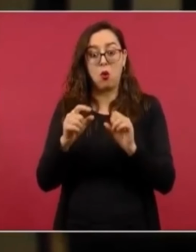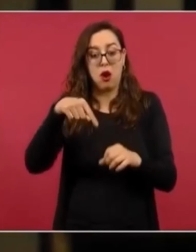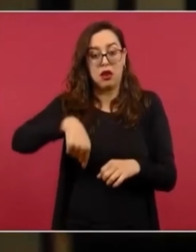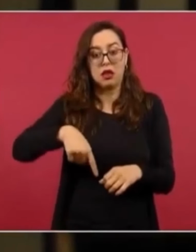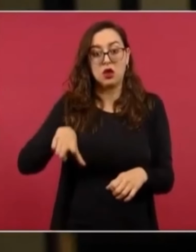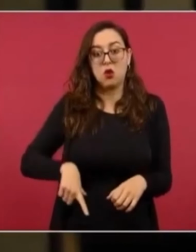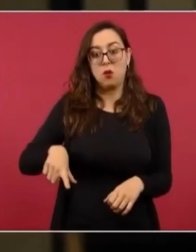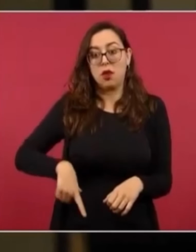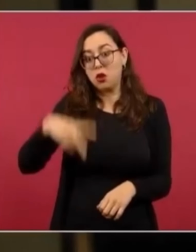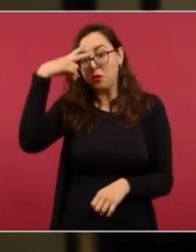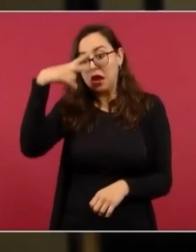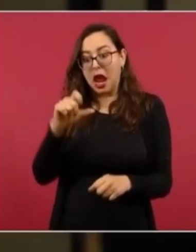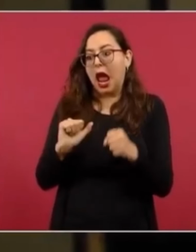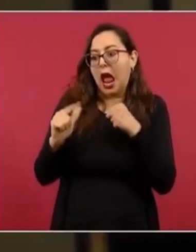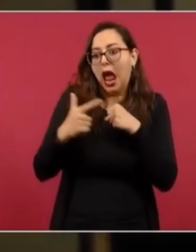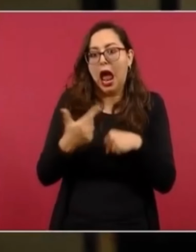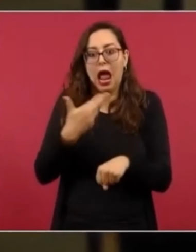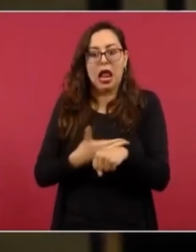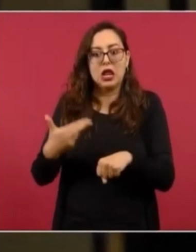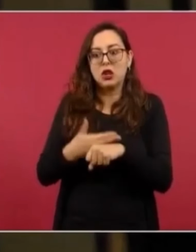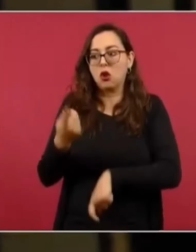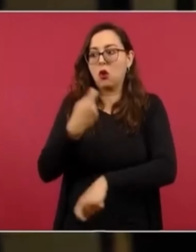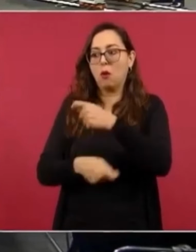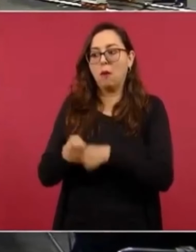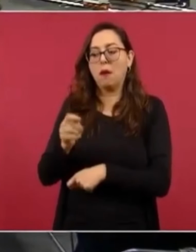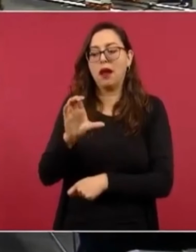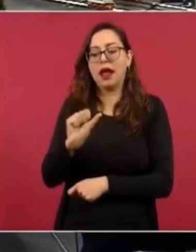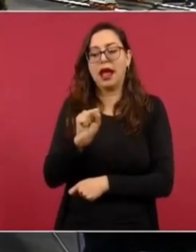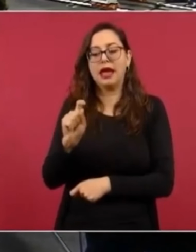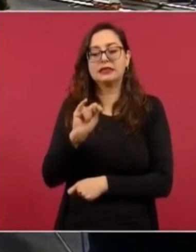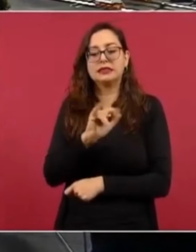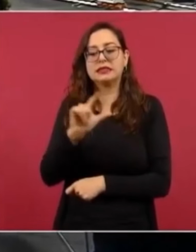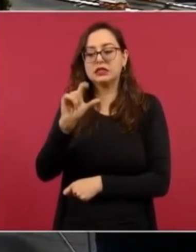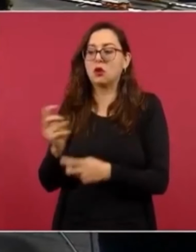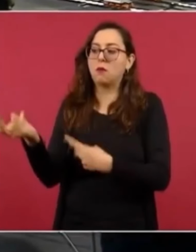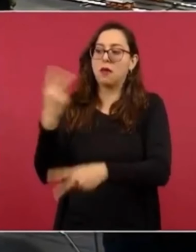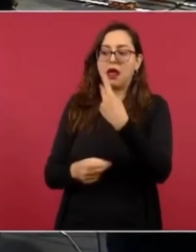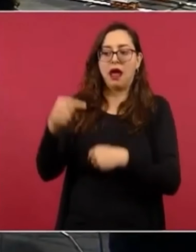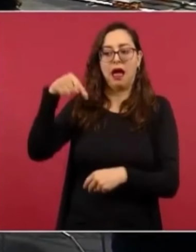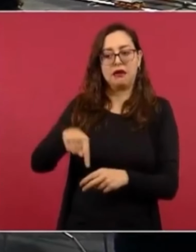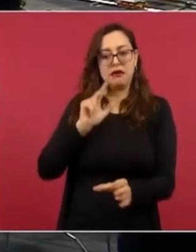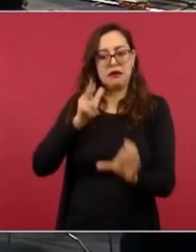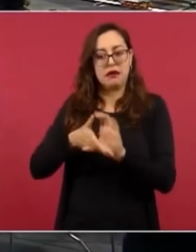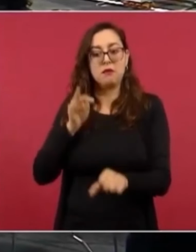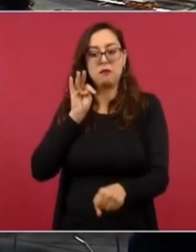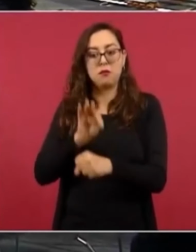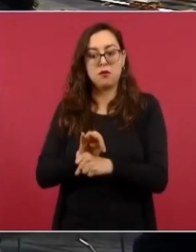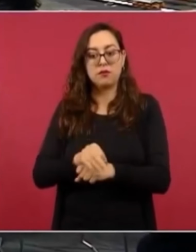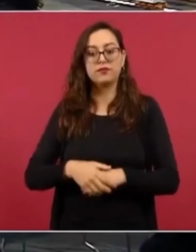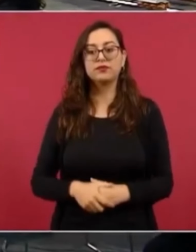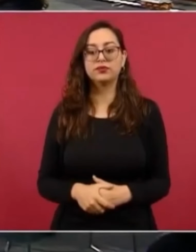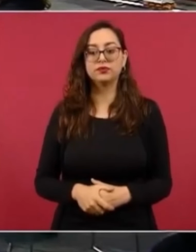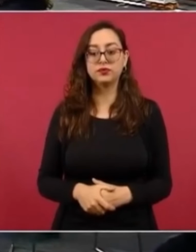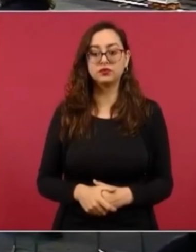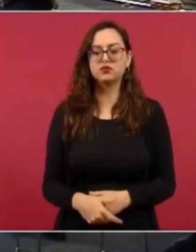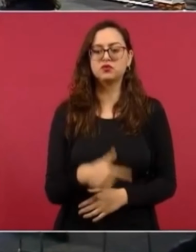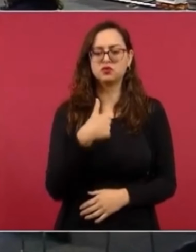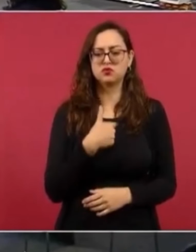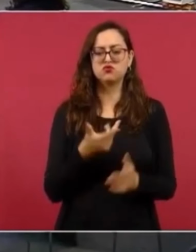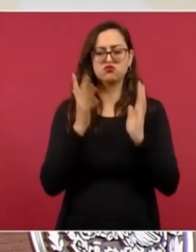mexicano para buscar que Pedro Castillo se exilie en México. Bueno, yo ya fijé mi